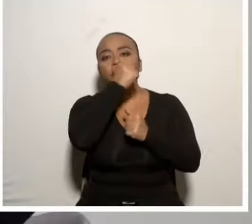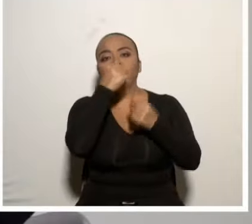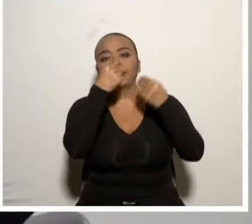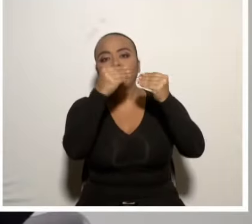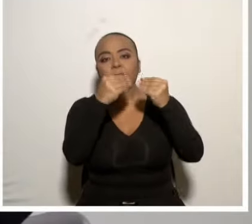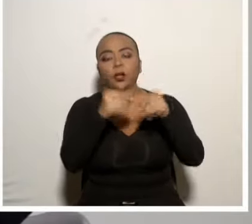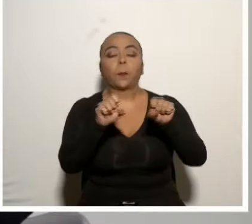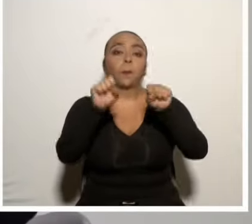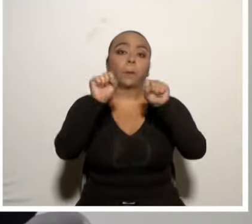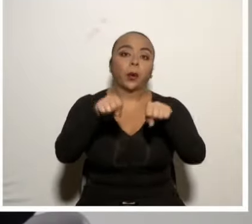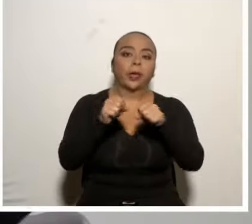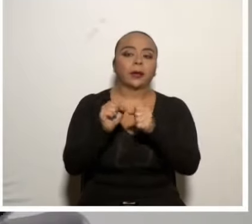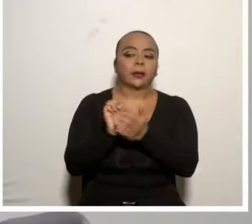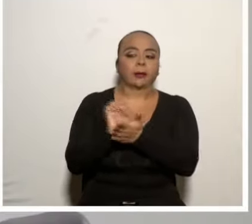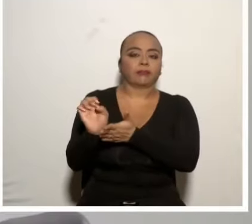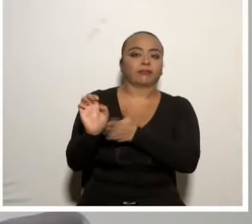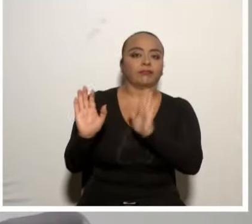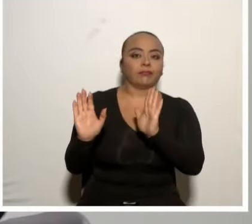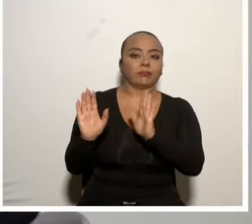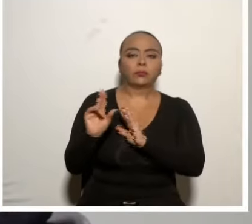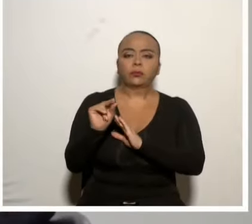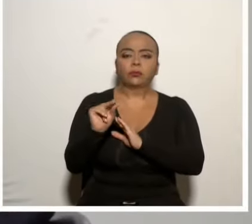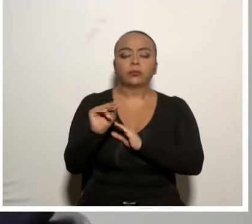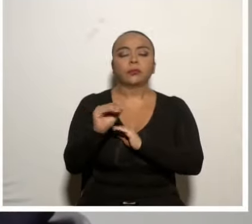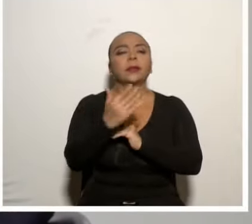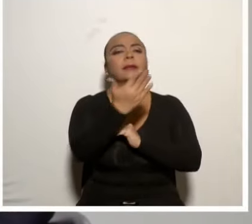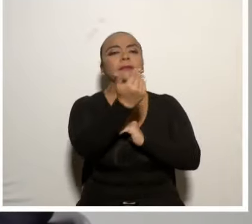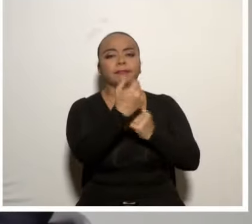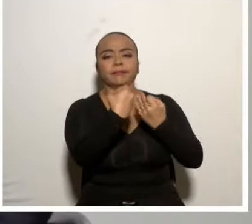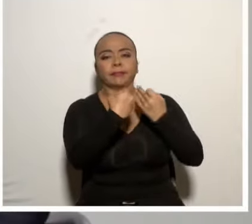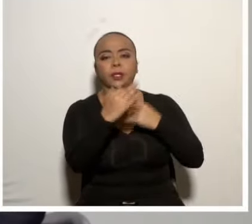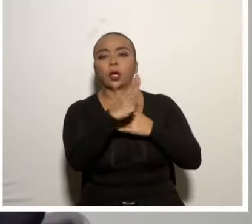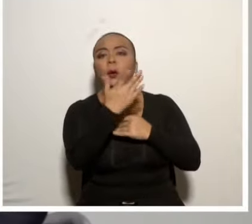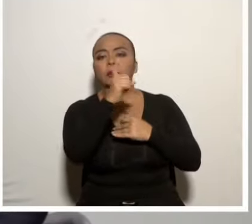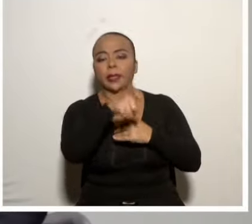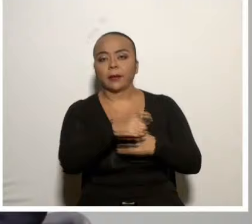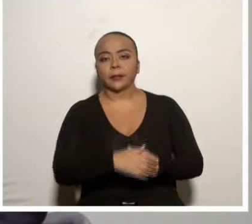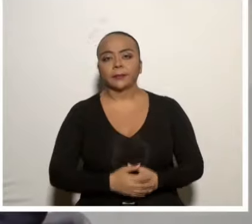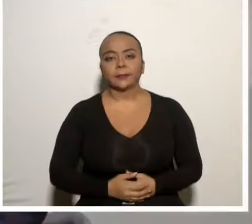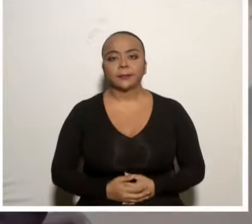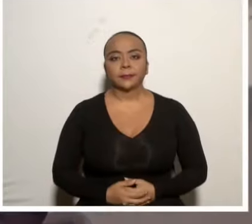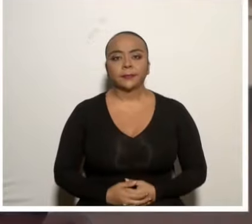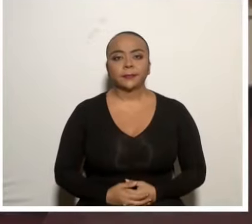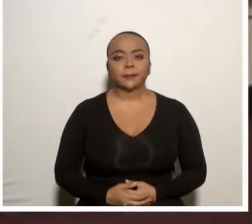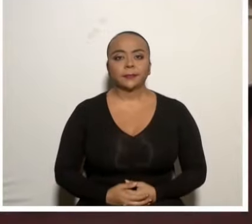fácilmente pueda evadirlo, sino que se llame a cuentas como debe de ser.